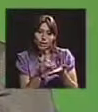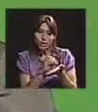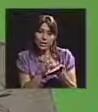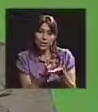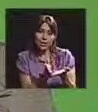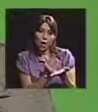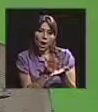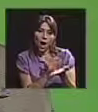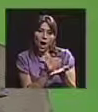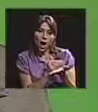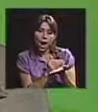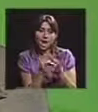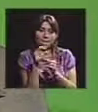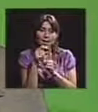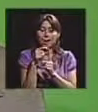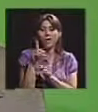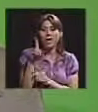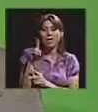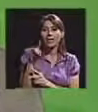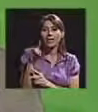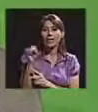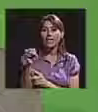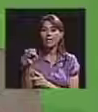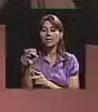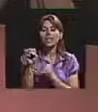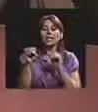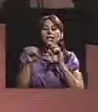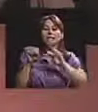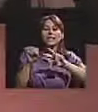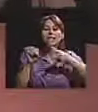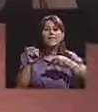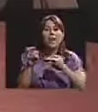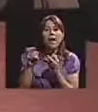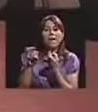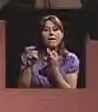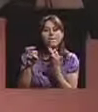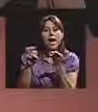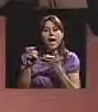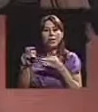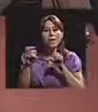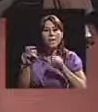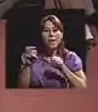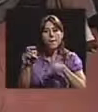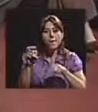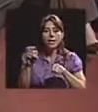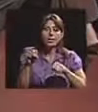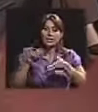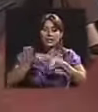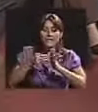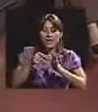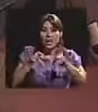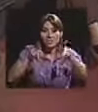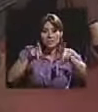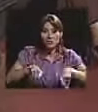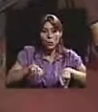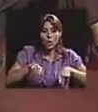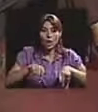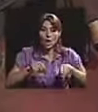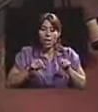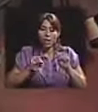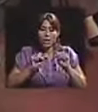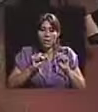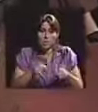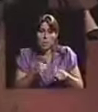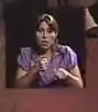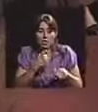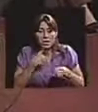alusión a la carencia, a la ausencia de una capacidad. En este caso, la capacidad reproductiva vinculada a